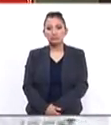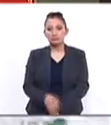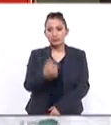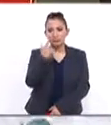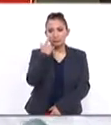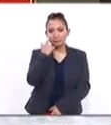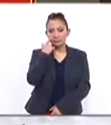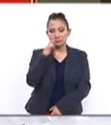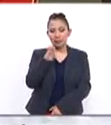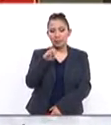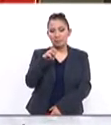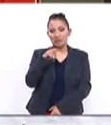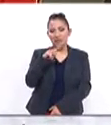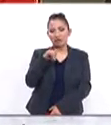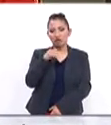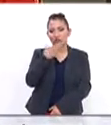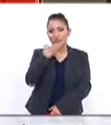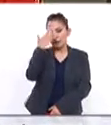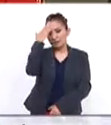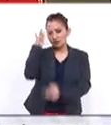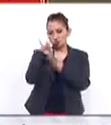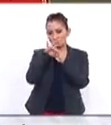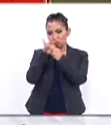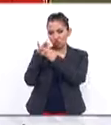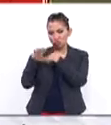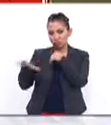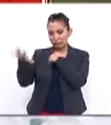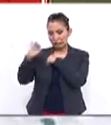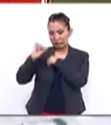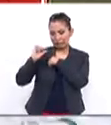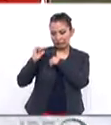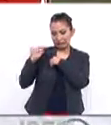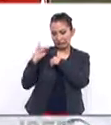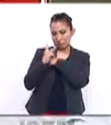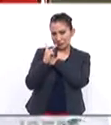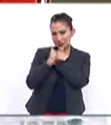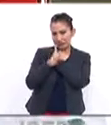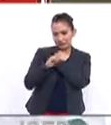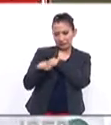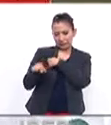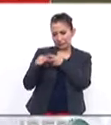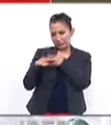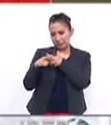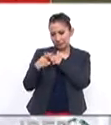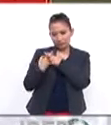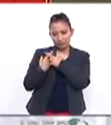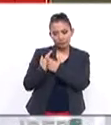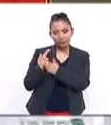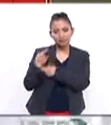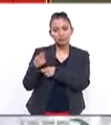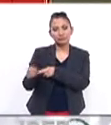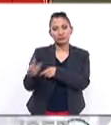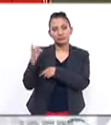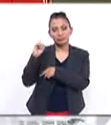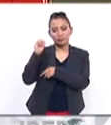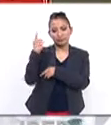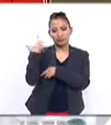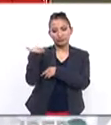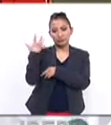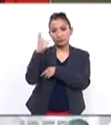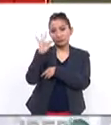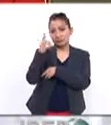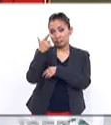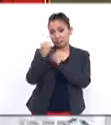Mira, Emiratos Árabes Unidos es un país de reciente factura, digamos. En diciembre